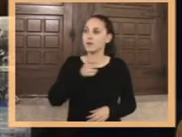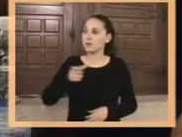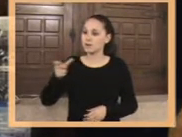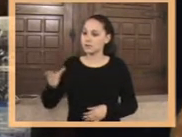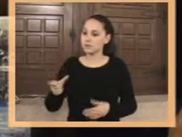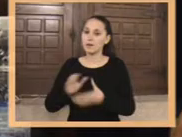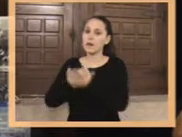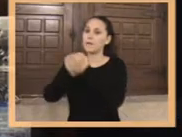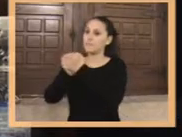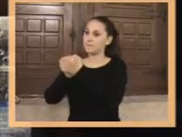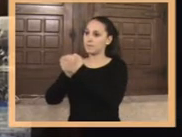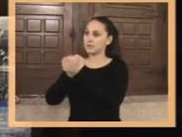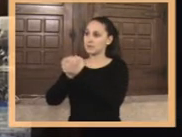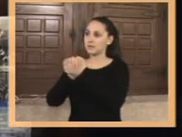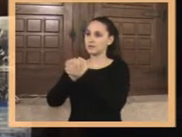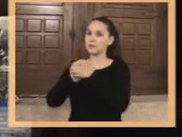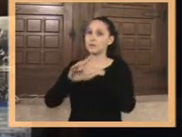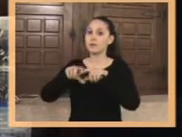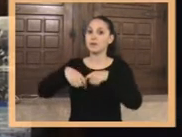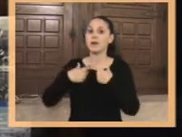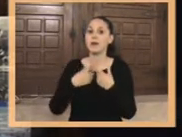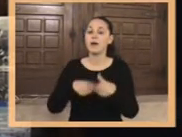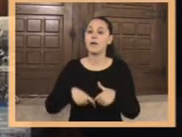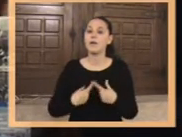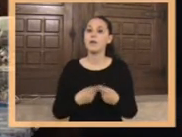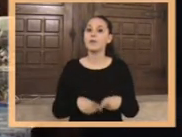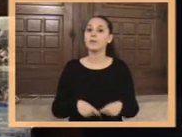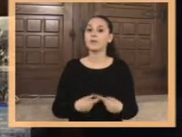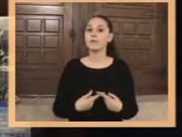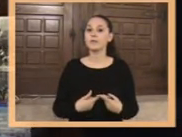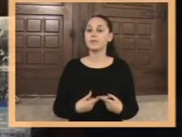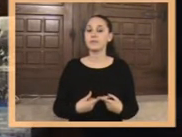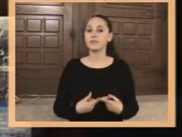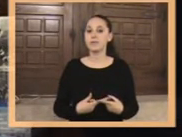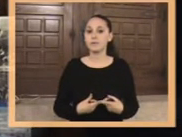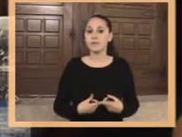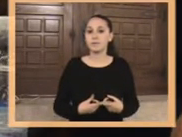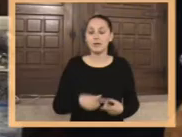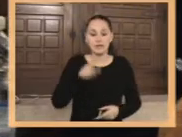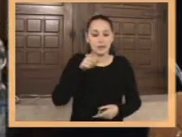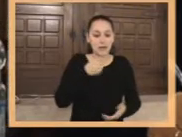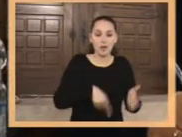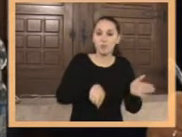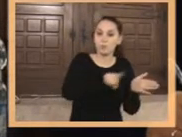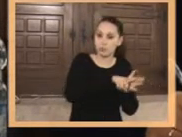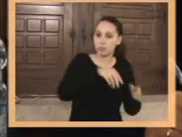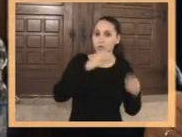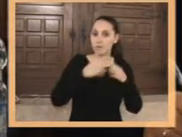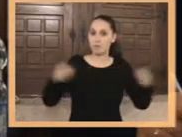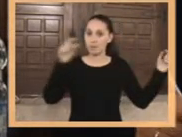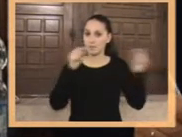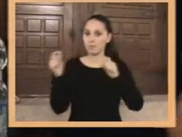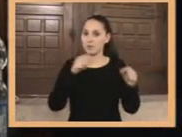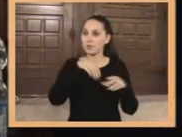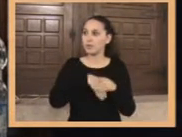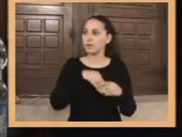pésame a la familia y nuestra consideración al respecto de lo sucedido en el acta, pero les voy a